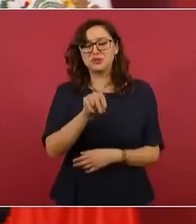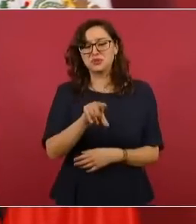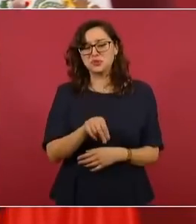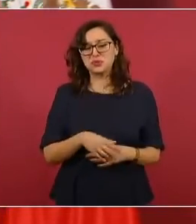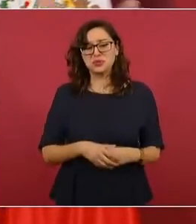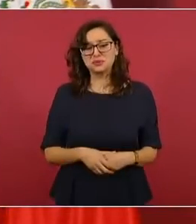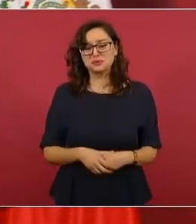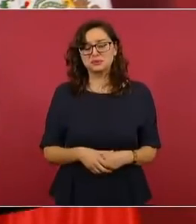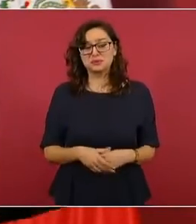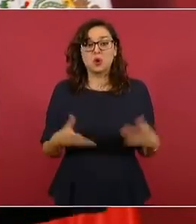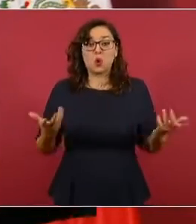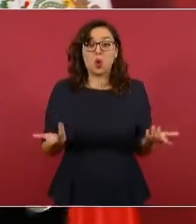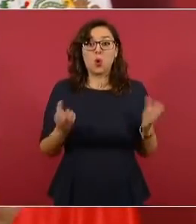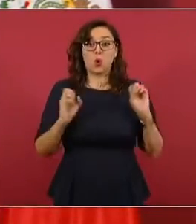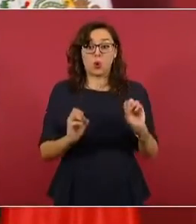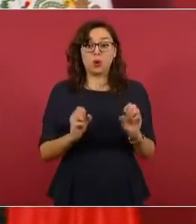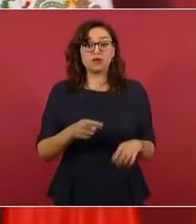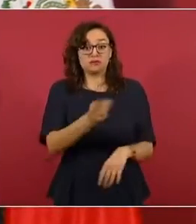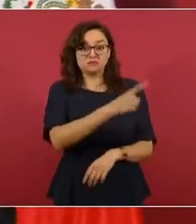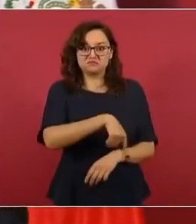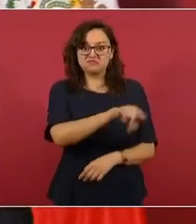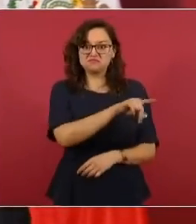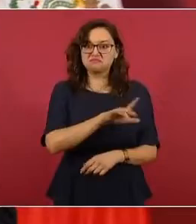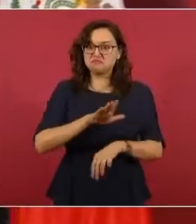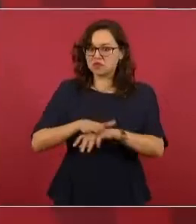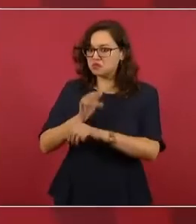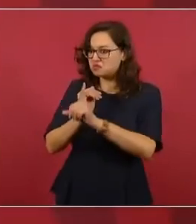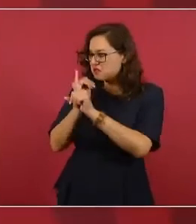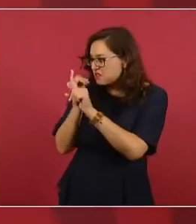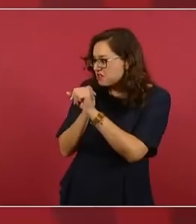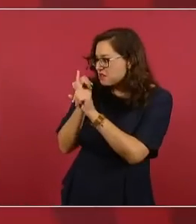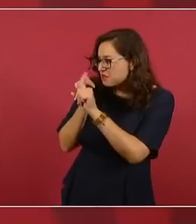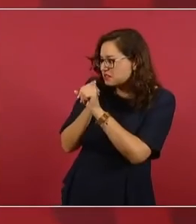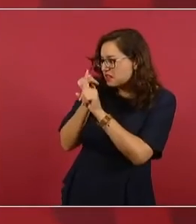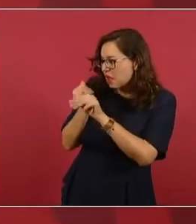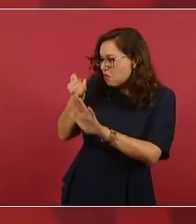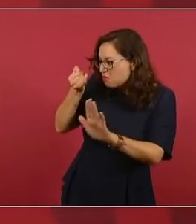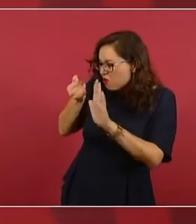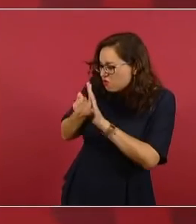o de hacer una investigación a fondo. No,